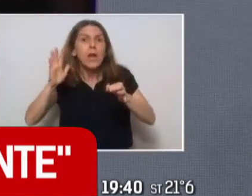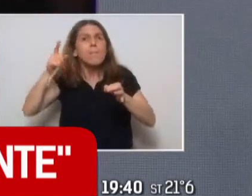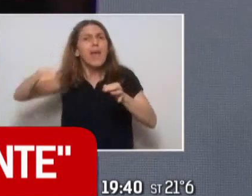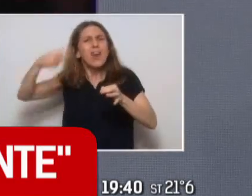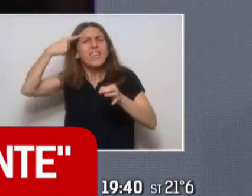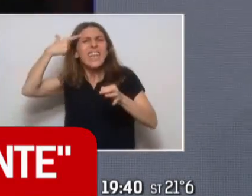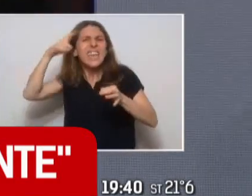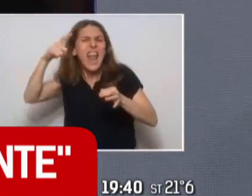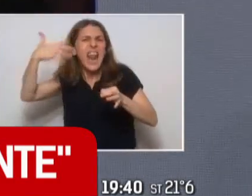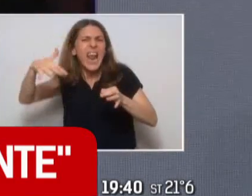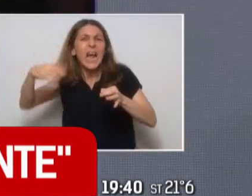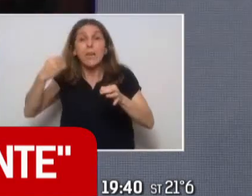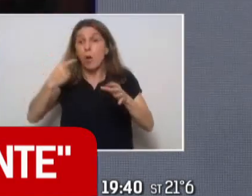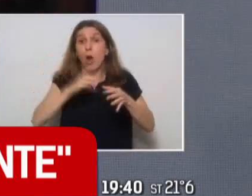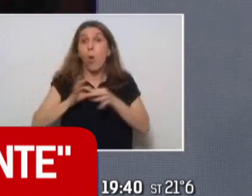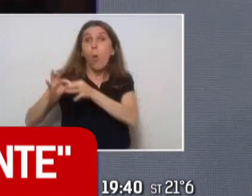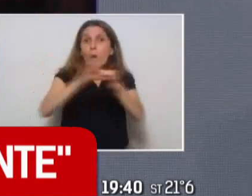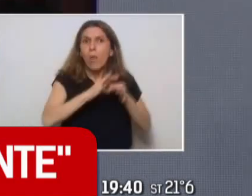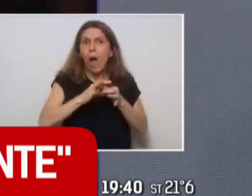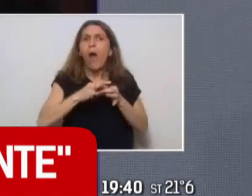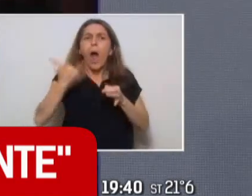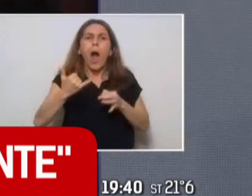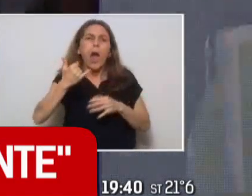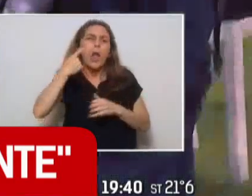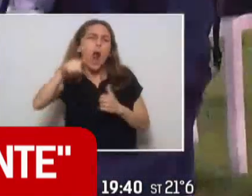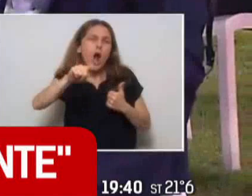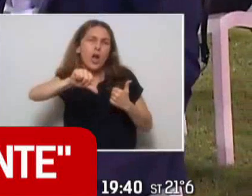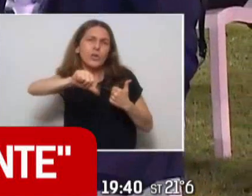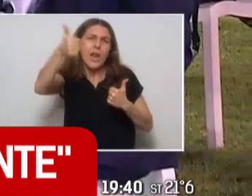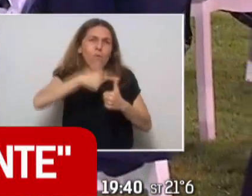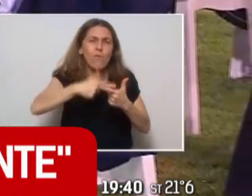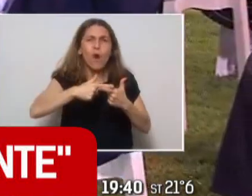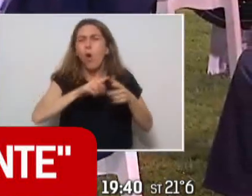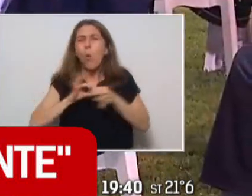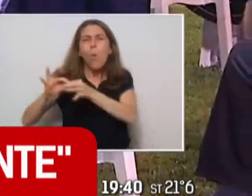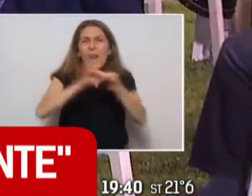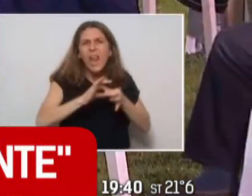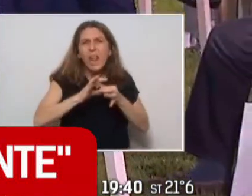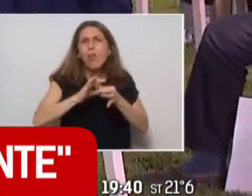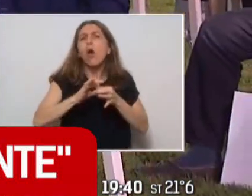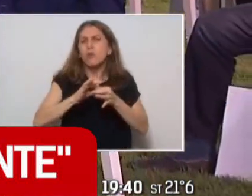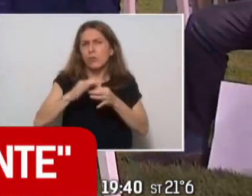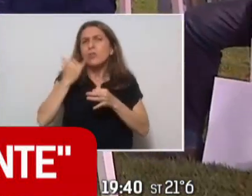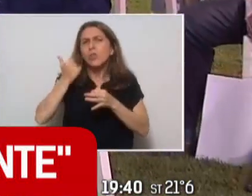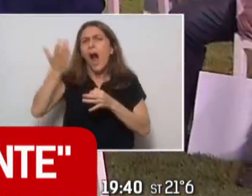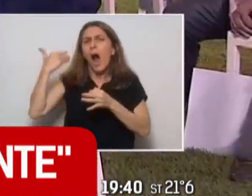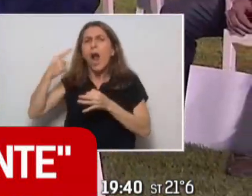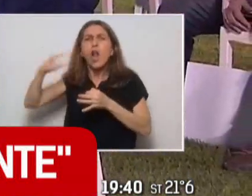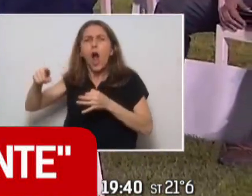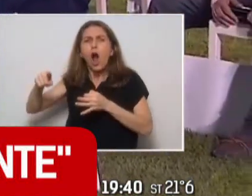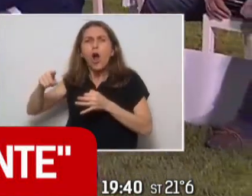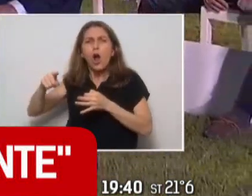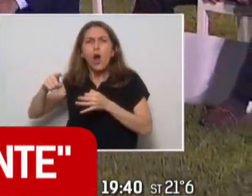Y en la unidad logramos el triunfo, en la unidad fuimos capaces de enfrentar una